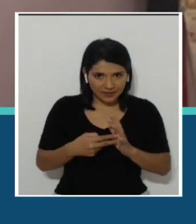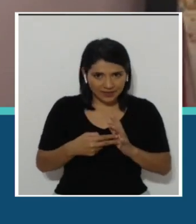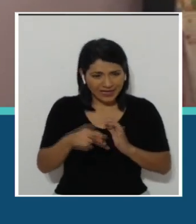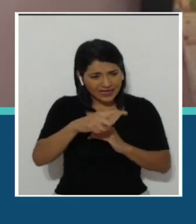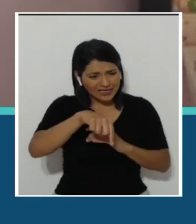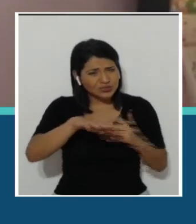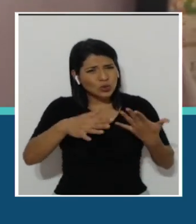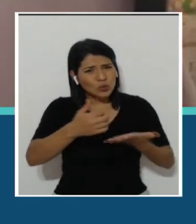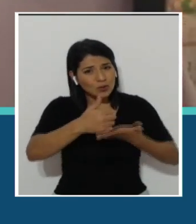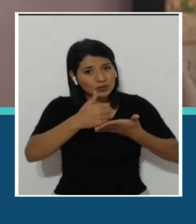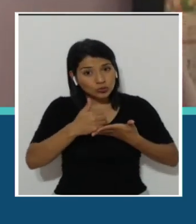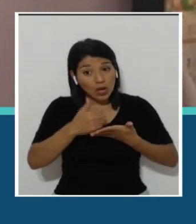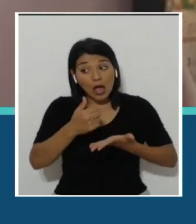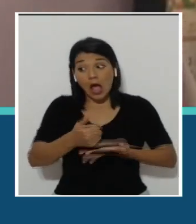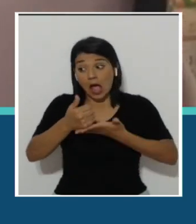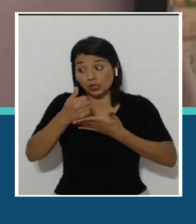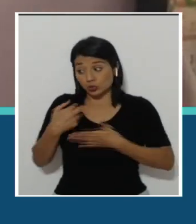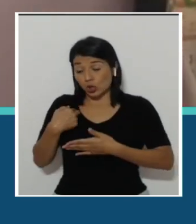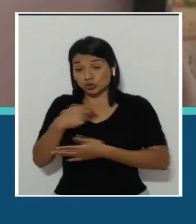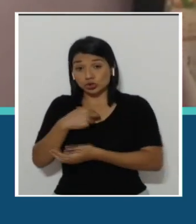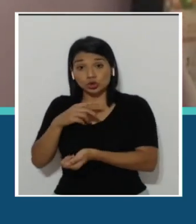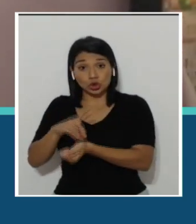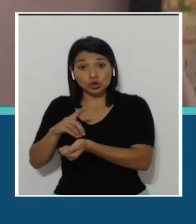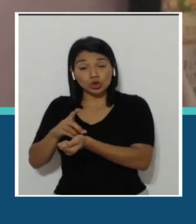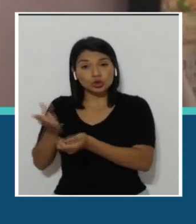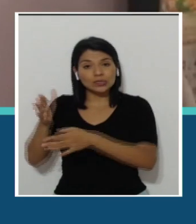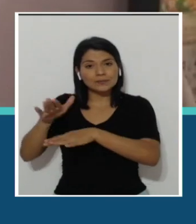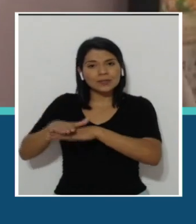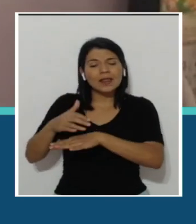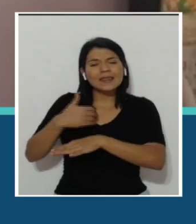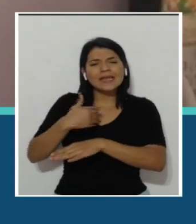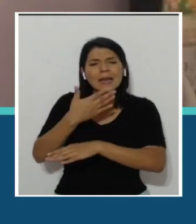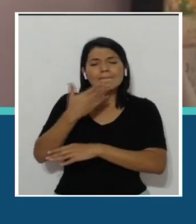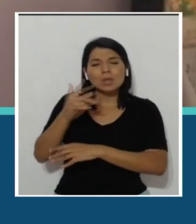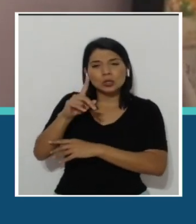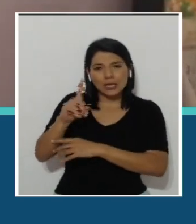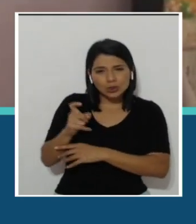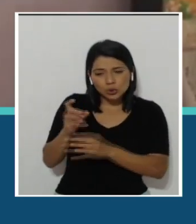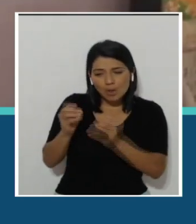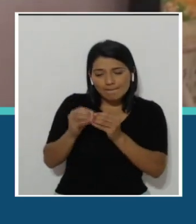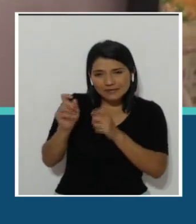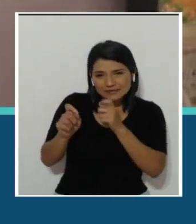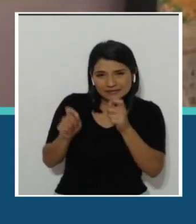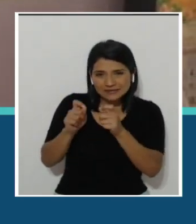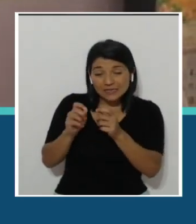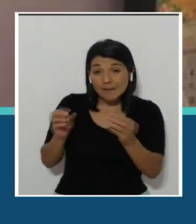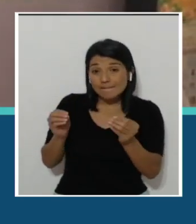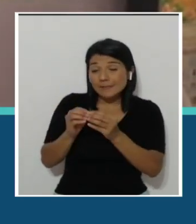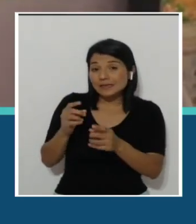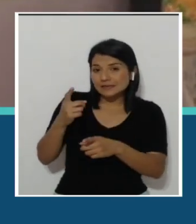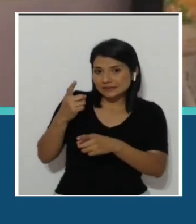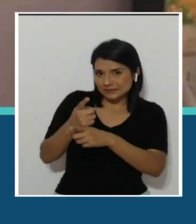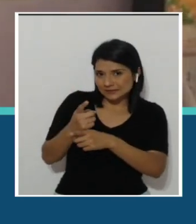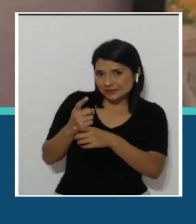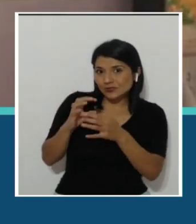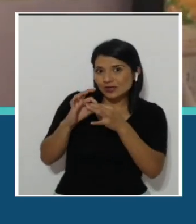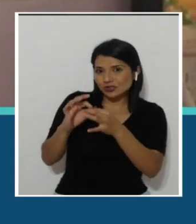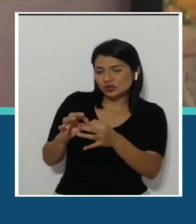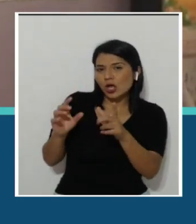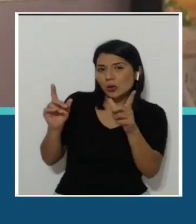patólogos en un mejor diagnóstico, en un diagnóstico más acertado, más adecuado de las lesiones tumorales, y eso va